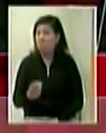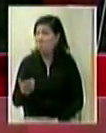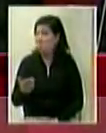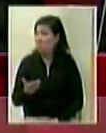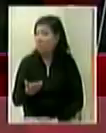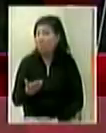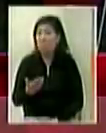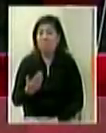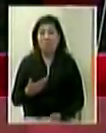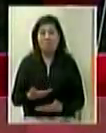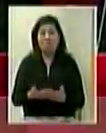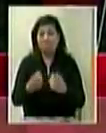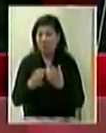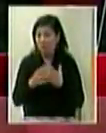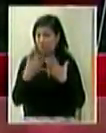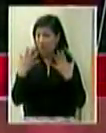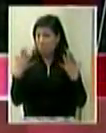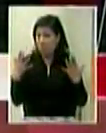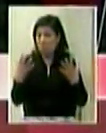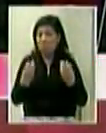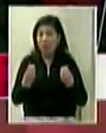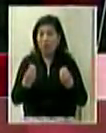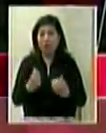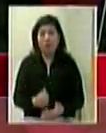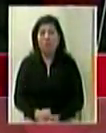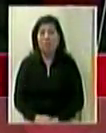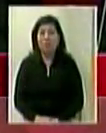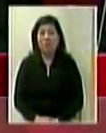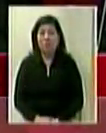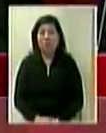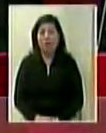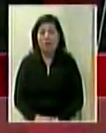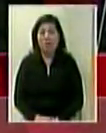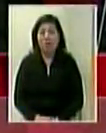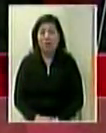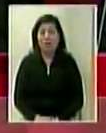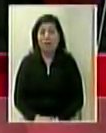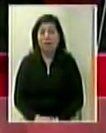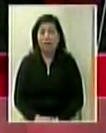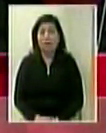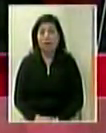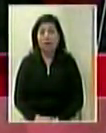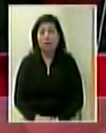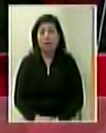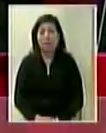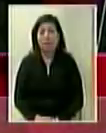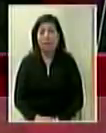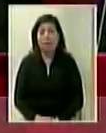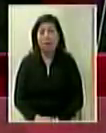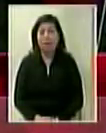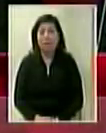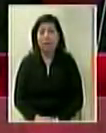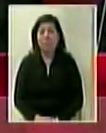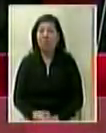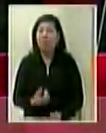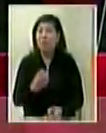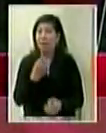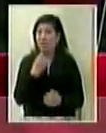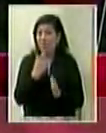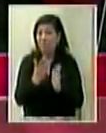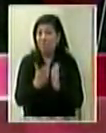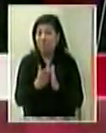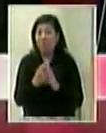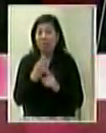pedir partida de matrimonio porque saben ellos perfectamente que es ilegal Entonces esta discusión está Además porque la ley lo establece de